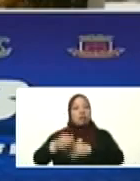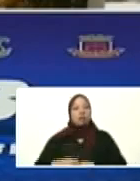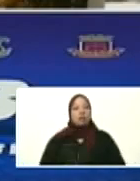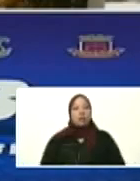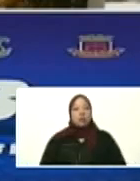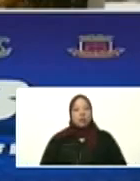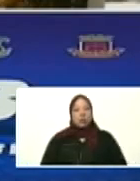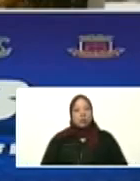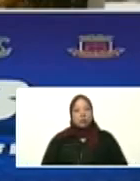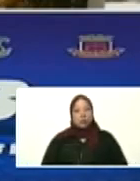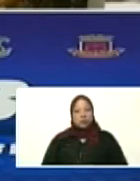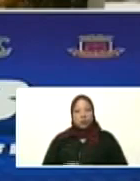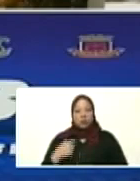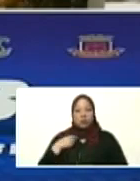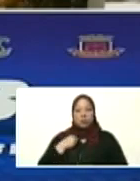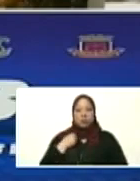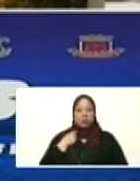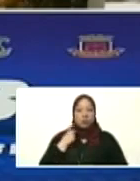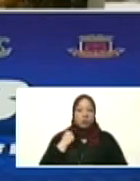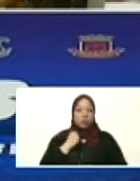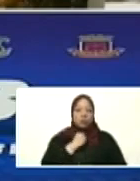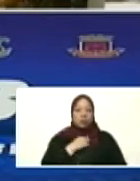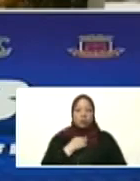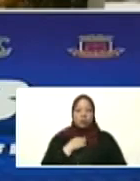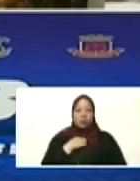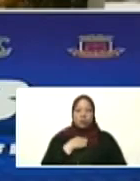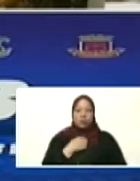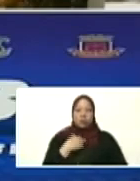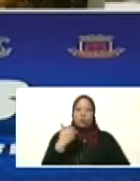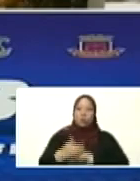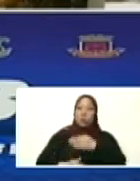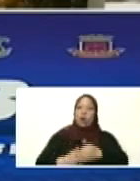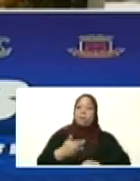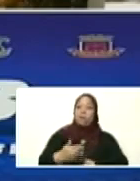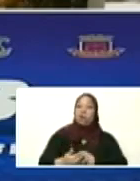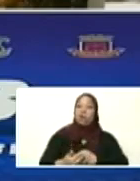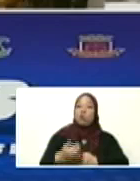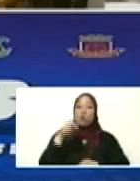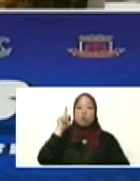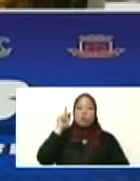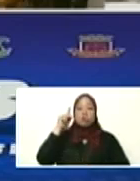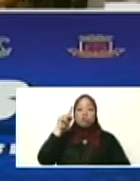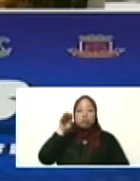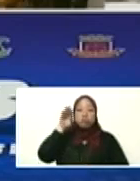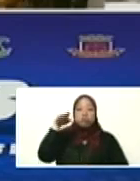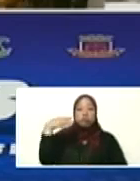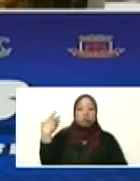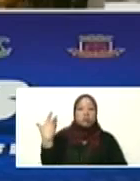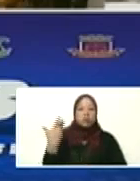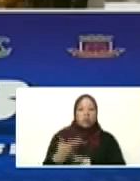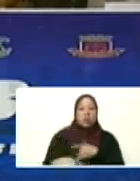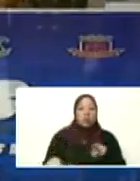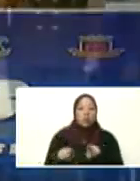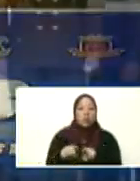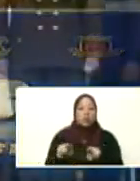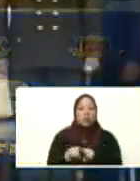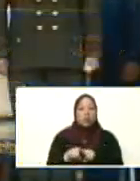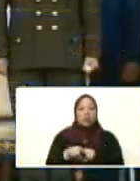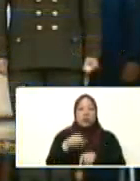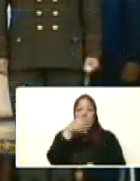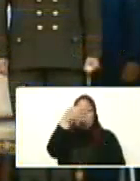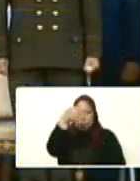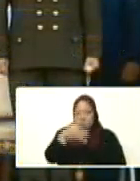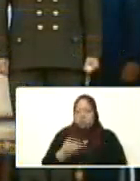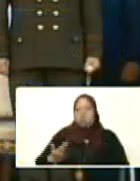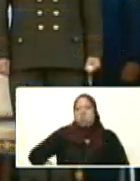para que los pasos que van a dar de aquí en adelante sean pasos